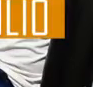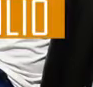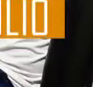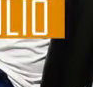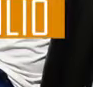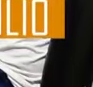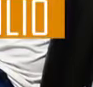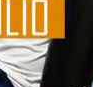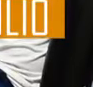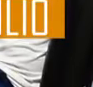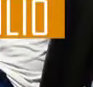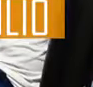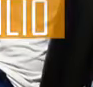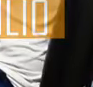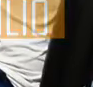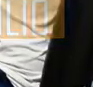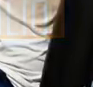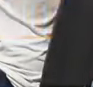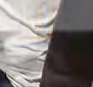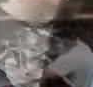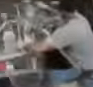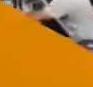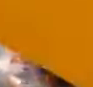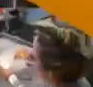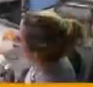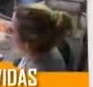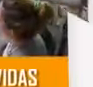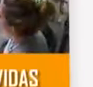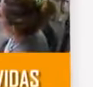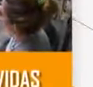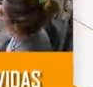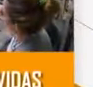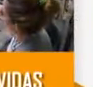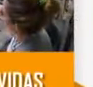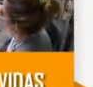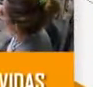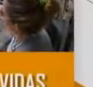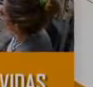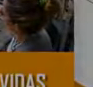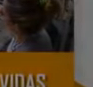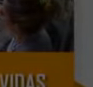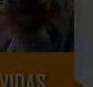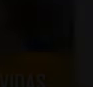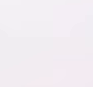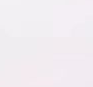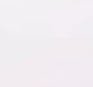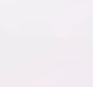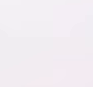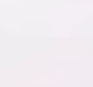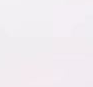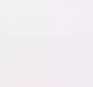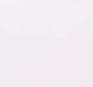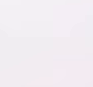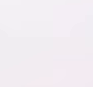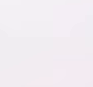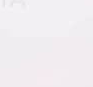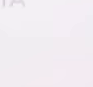Primero de julio, Día del Trabajador Químico. Somos Química Perfecta.